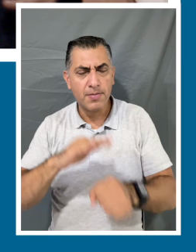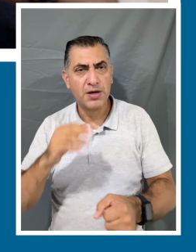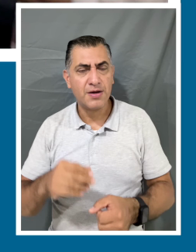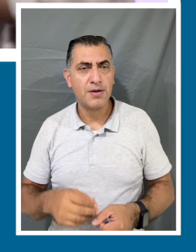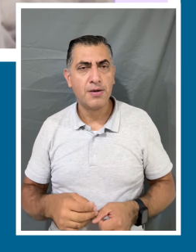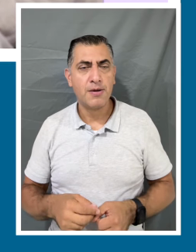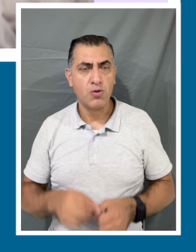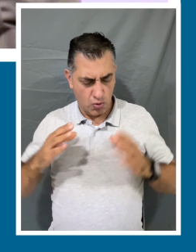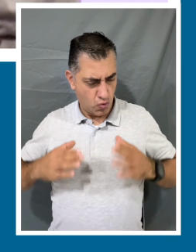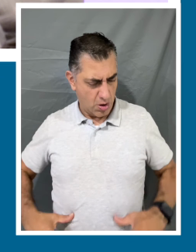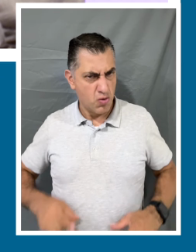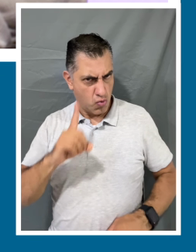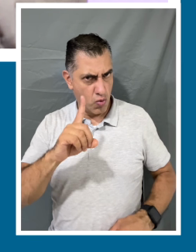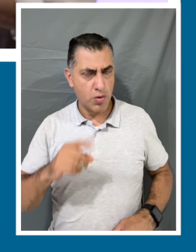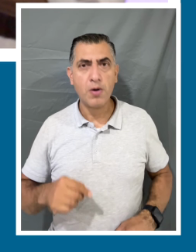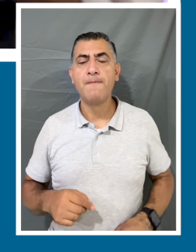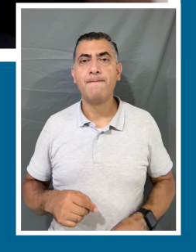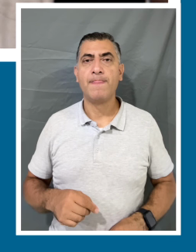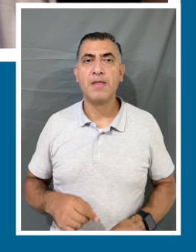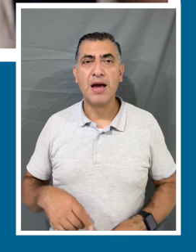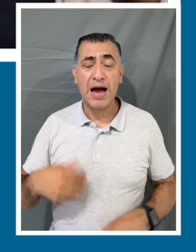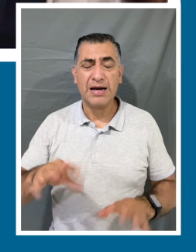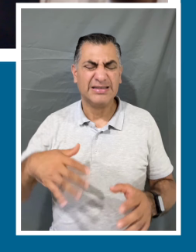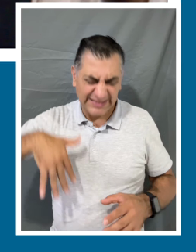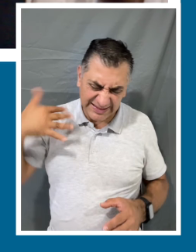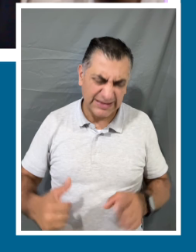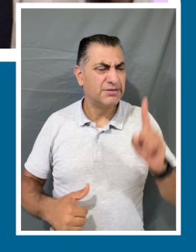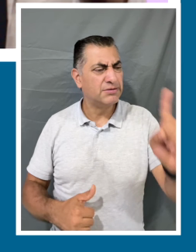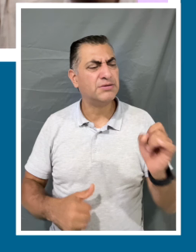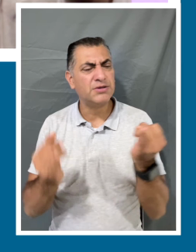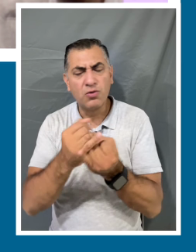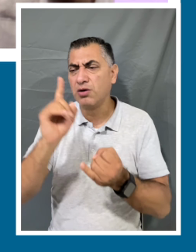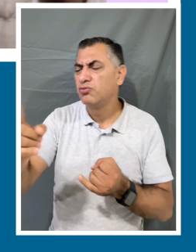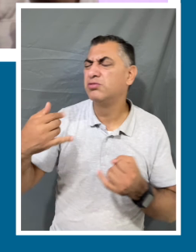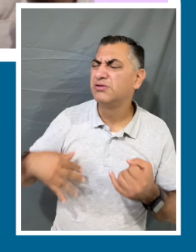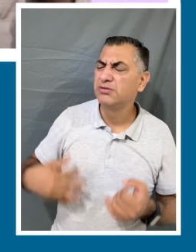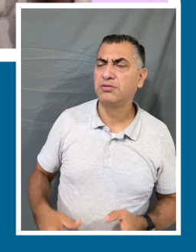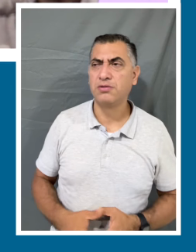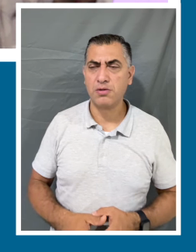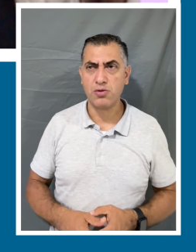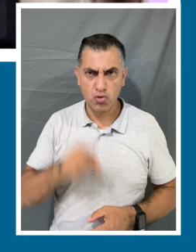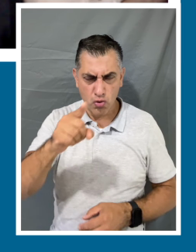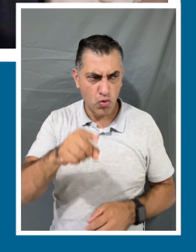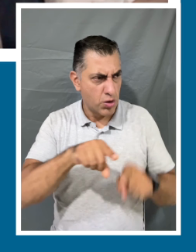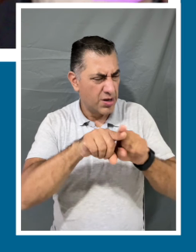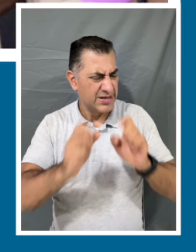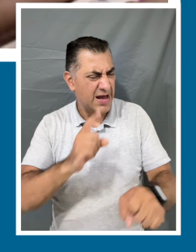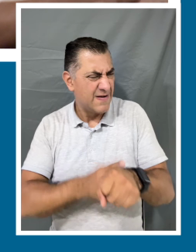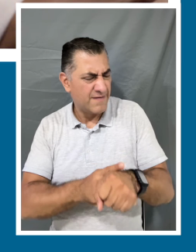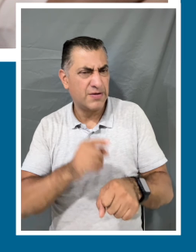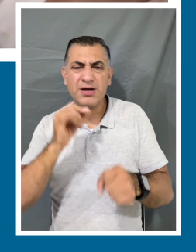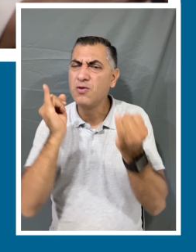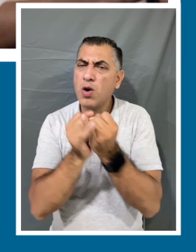mantenerla un cuerpo somos un cuerpo lo que le duele a uno le duele al otro Entonces si tu hermano está enfermo